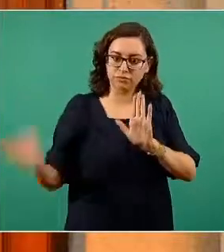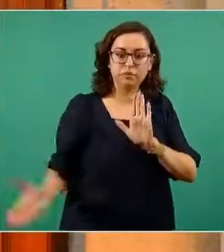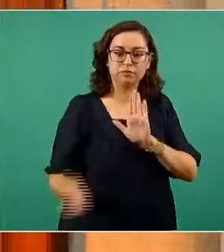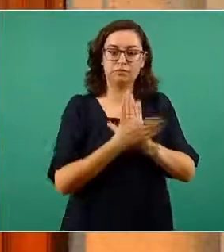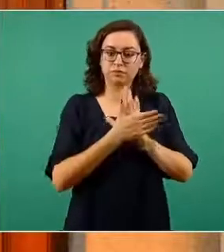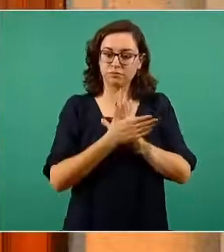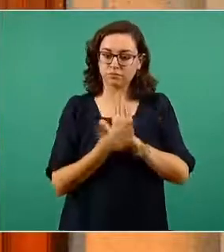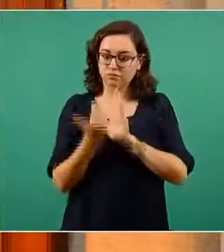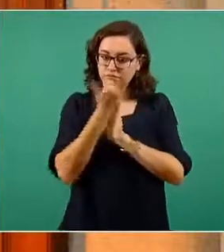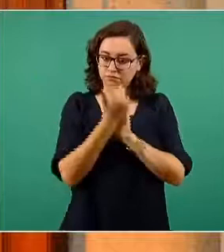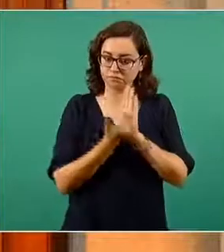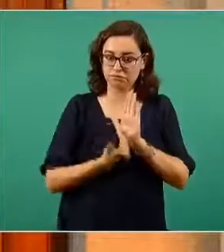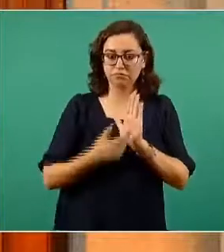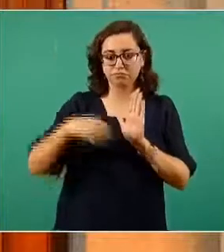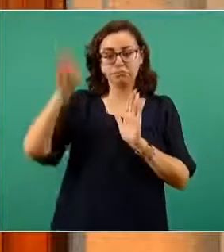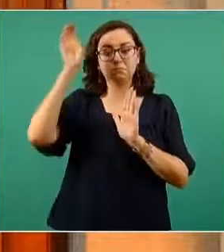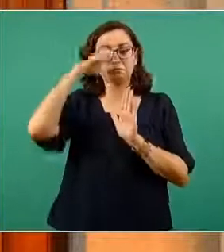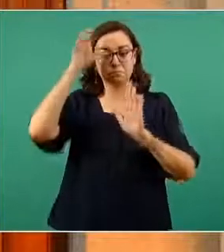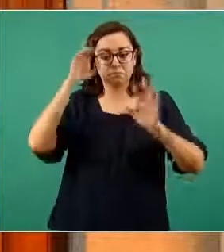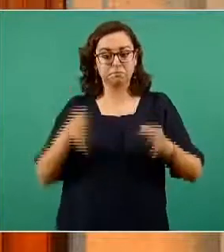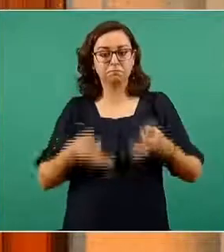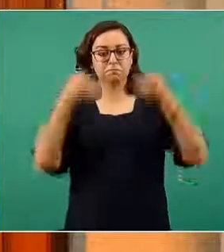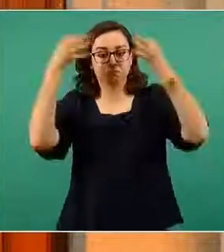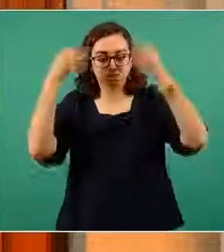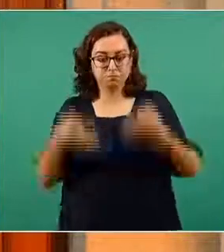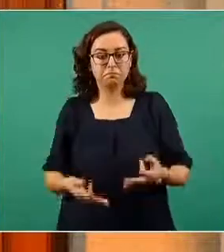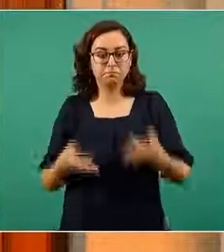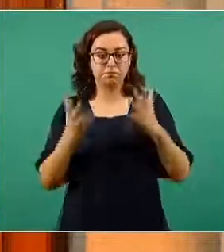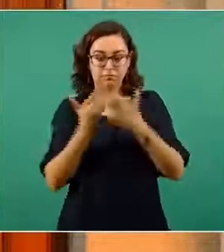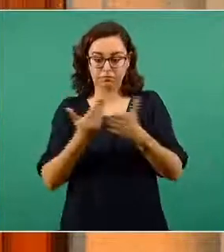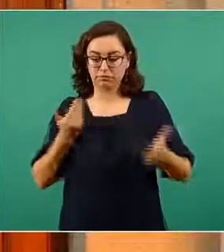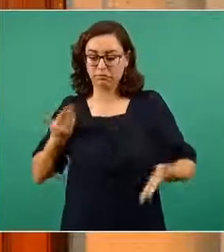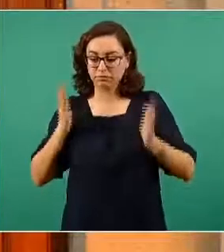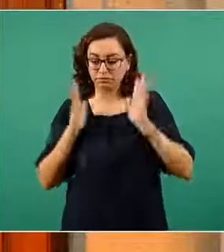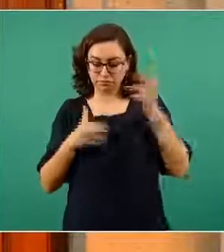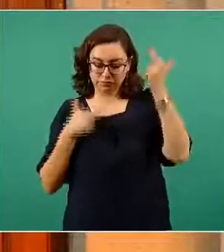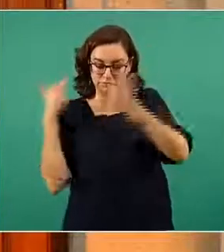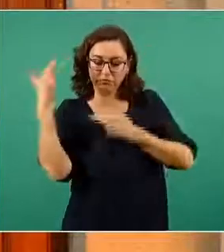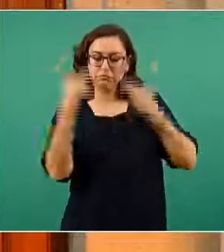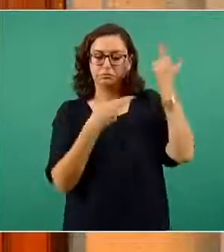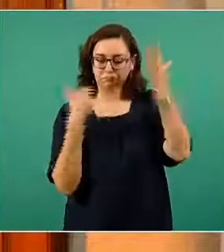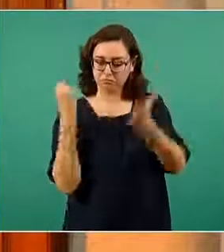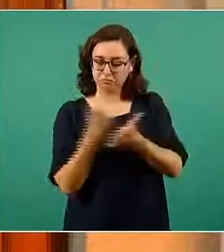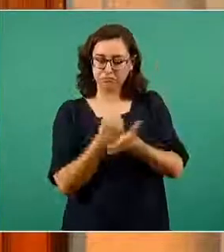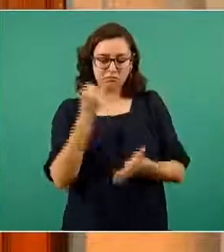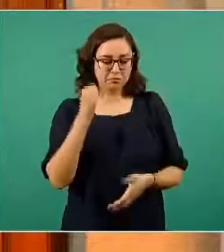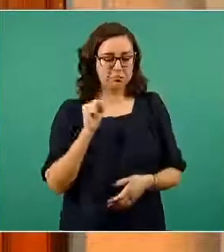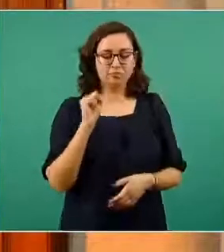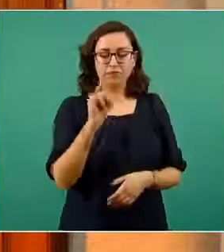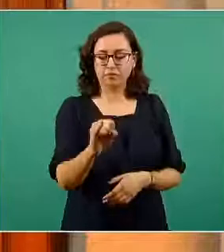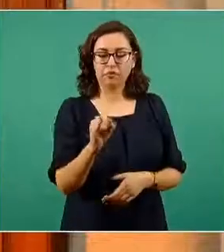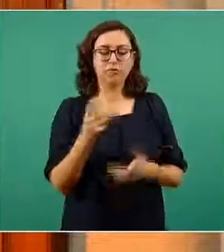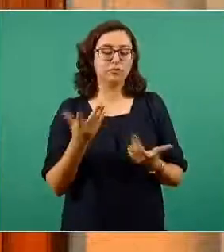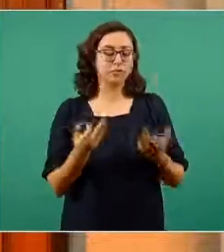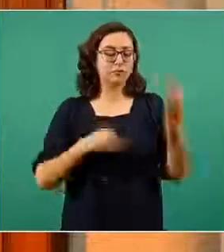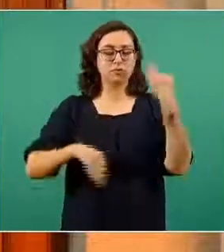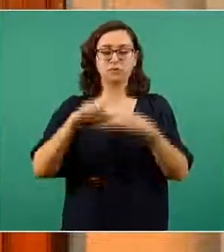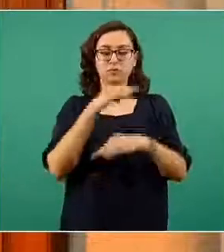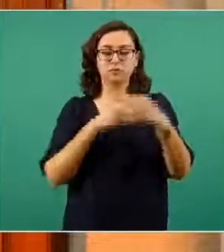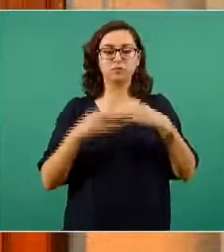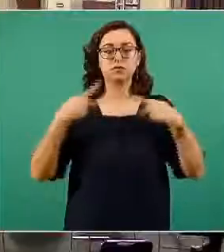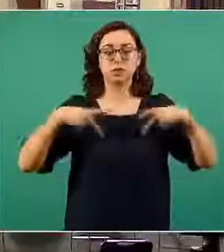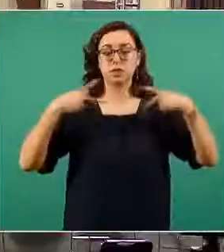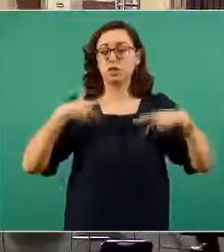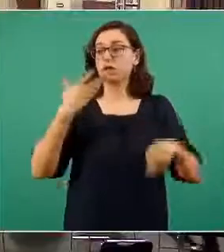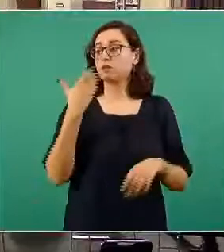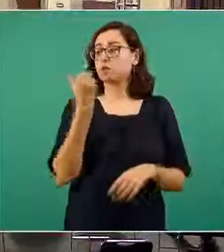en el conocimiento científico, información validada, ¿no? Información que en su momento cuenta con todo el respaldo de los expertos de